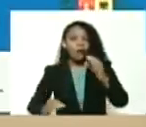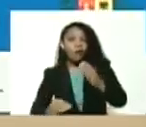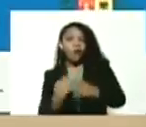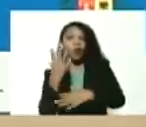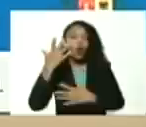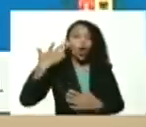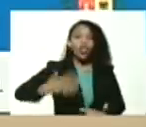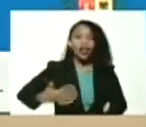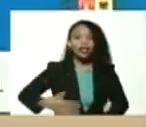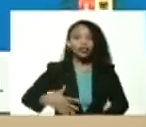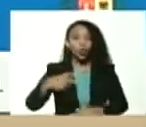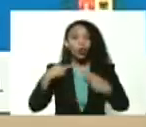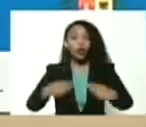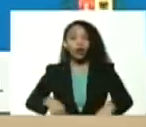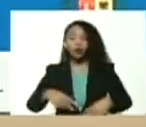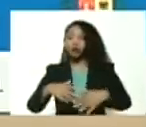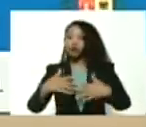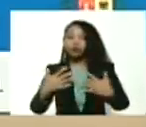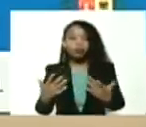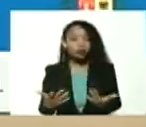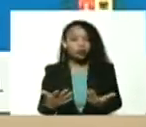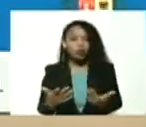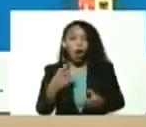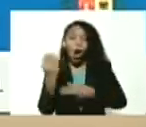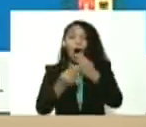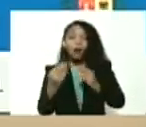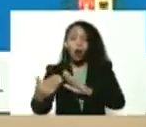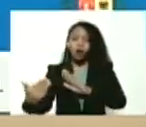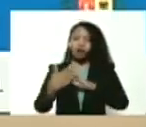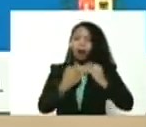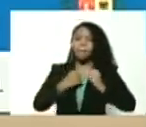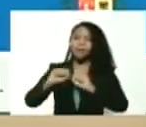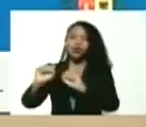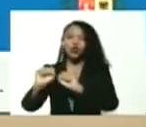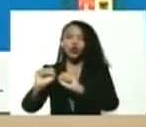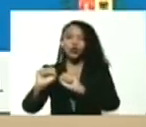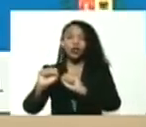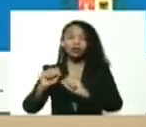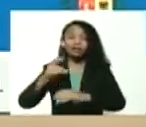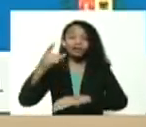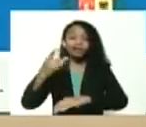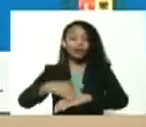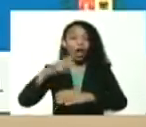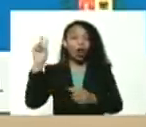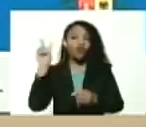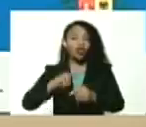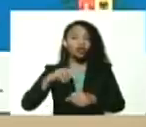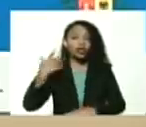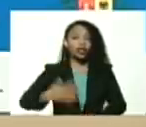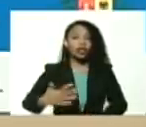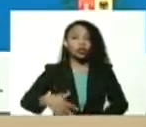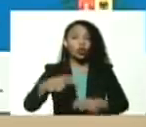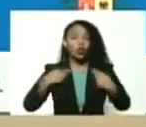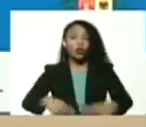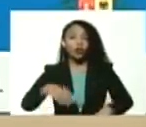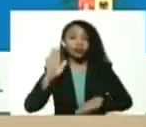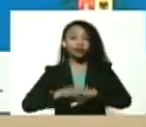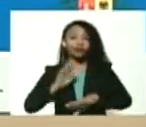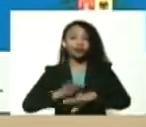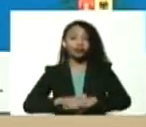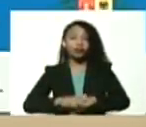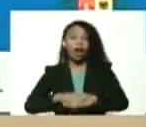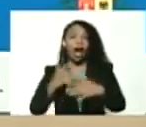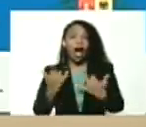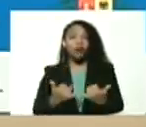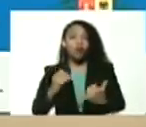derechos humanos. Justamente como contraposición a la grave violación de los derechos humanos ocurridos durante la